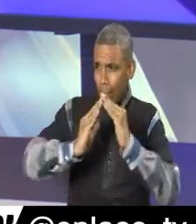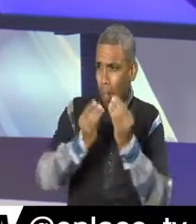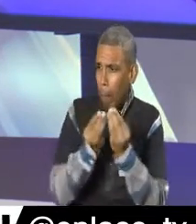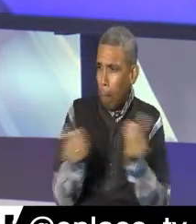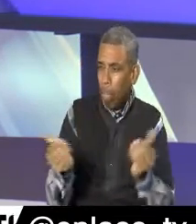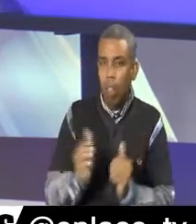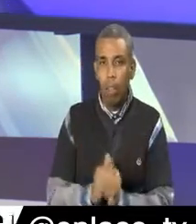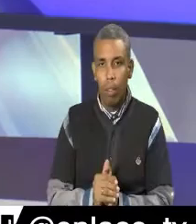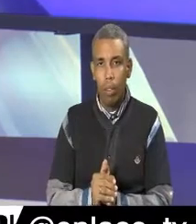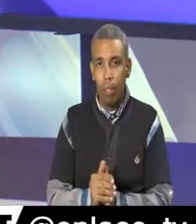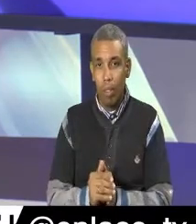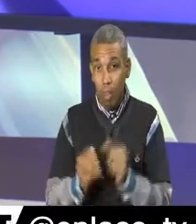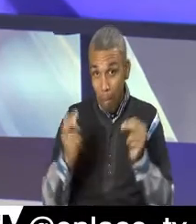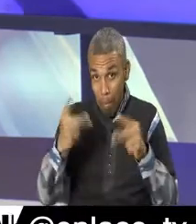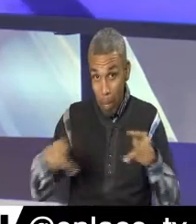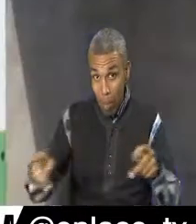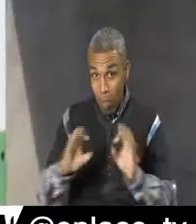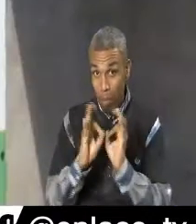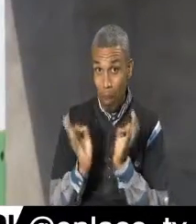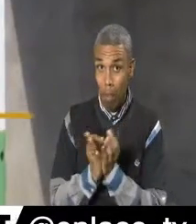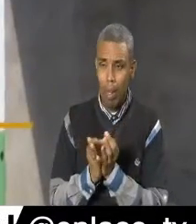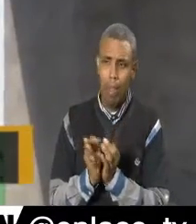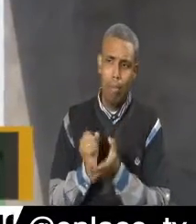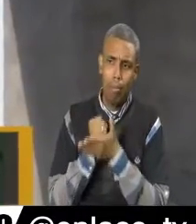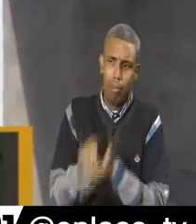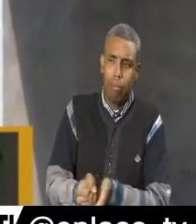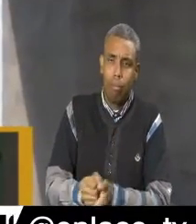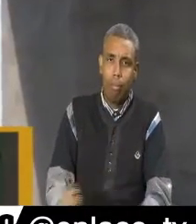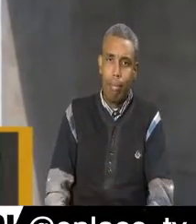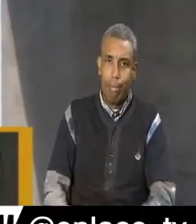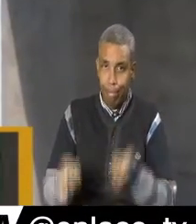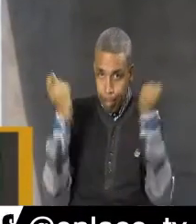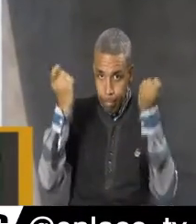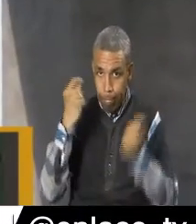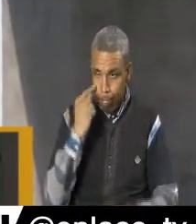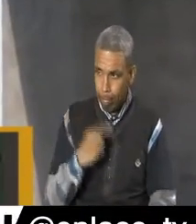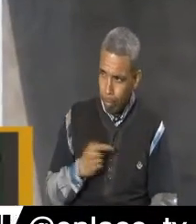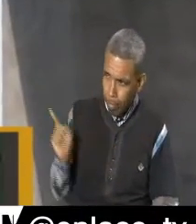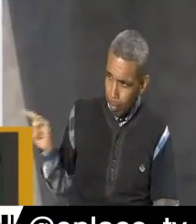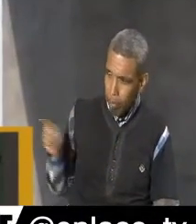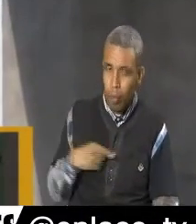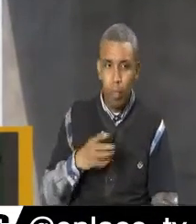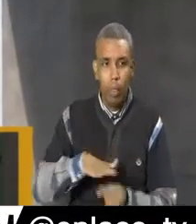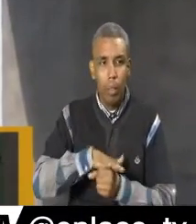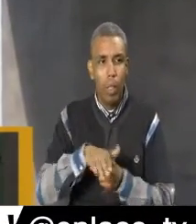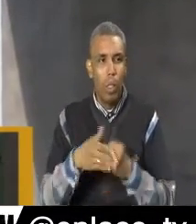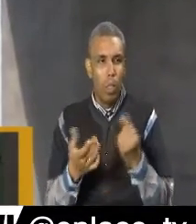por el patio del inmueble. Totalmente calcinada quedó esta vivienda ubicada en el barrio 20